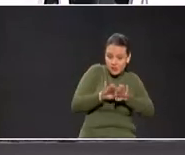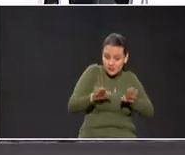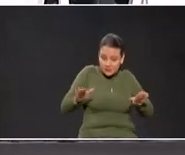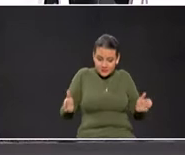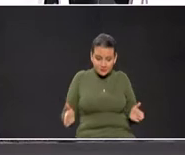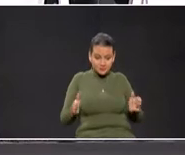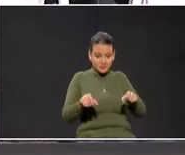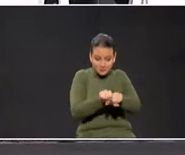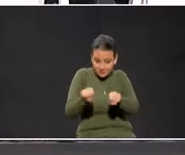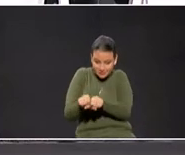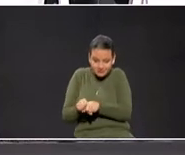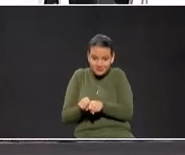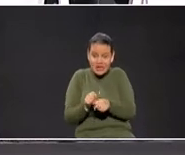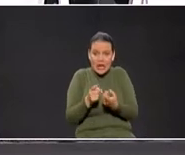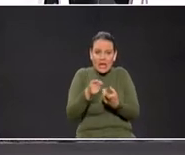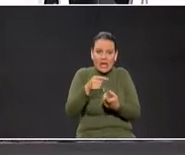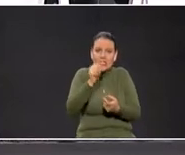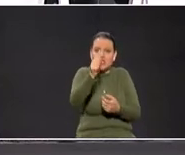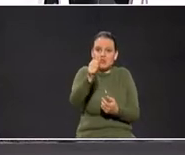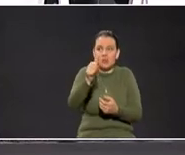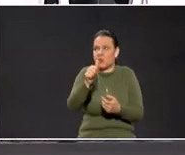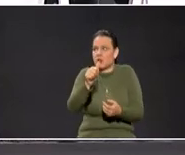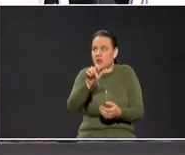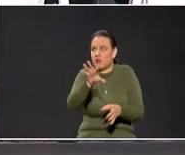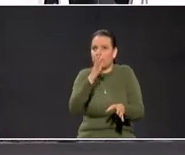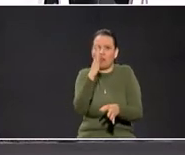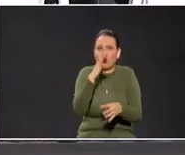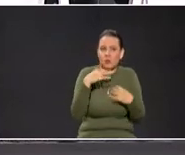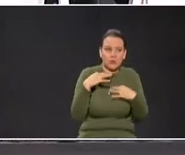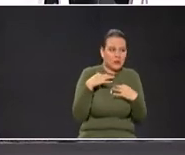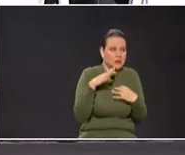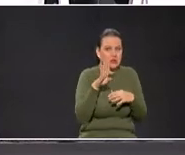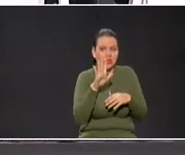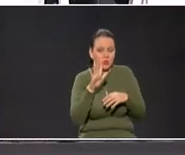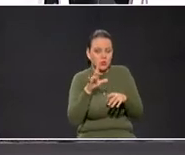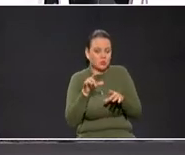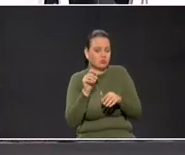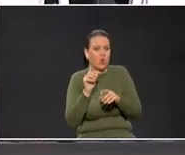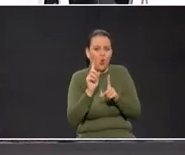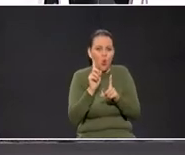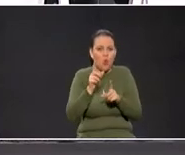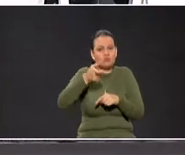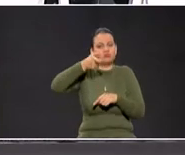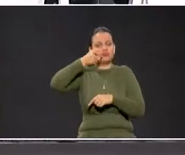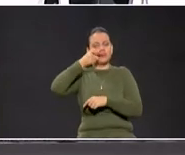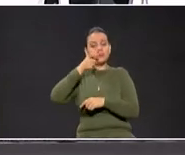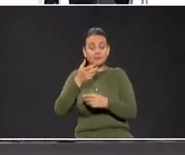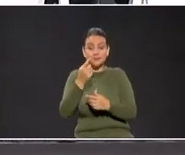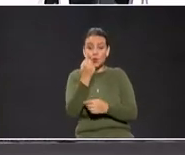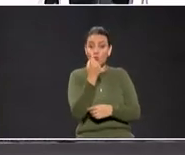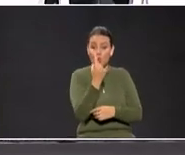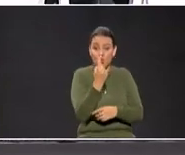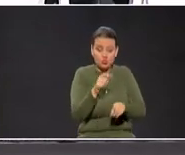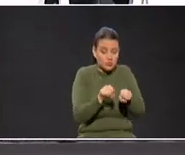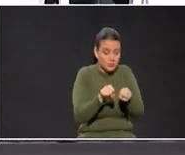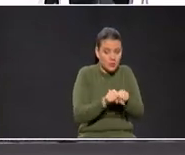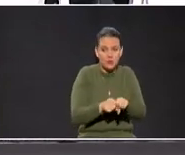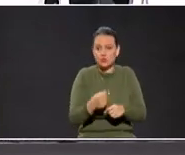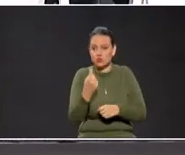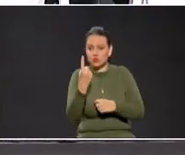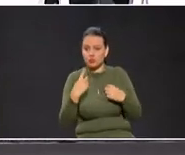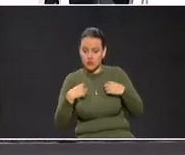está ahí y es hasta de los padres muy pudientes económicamente pero a él le gusta ese tipo de vida entonces es